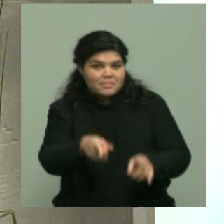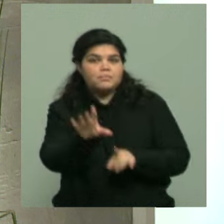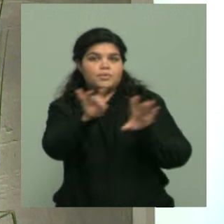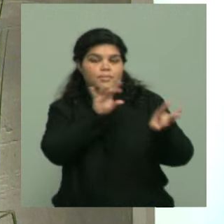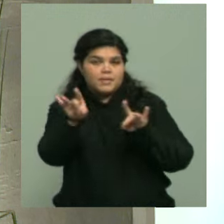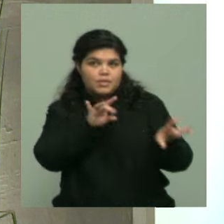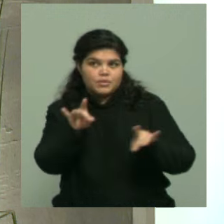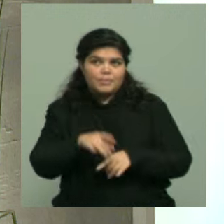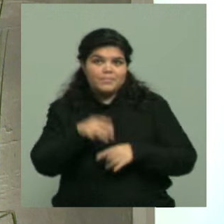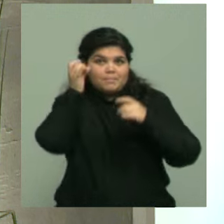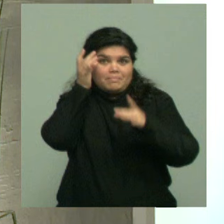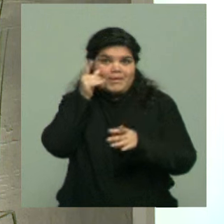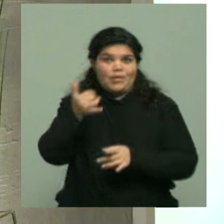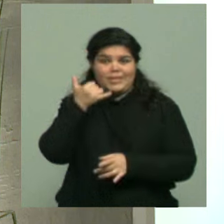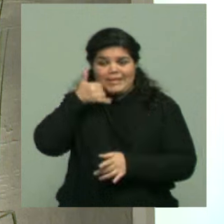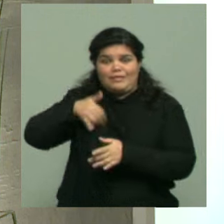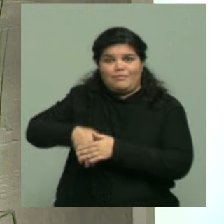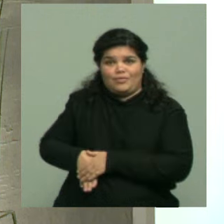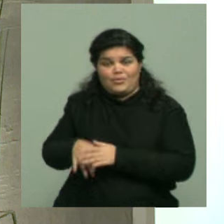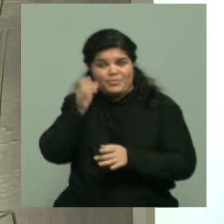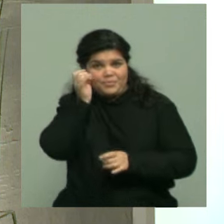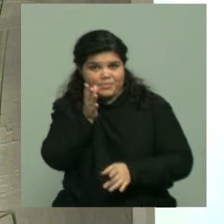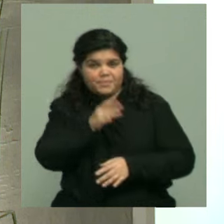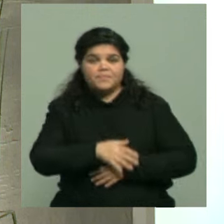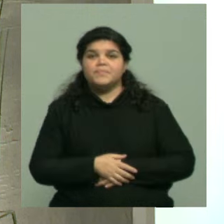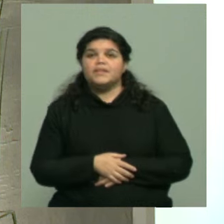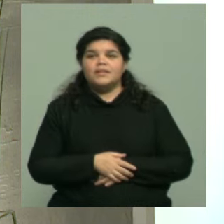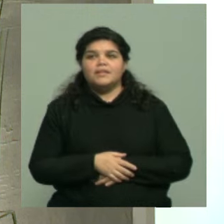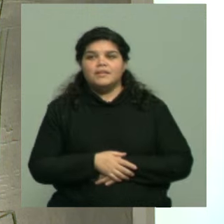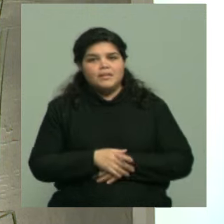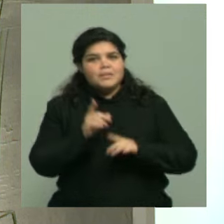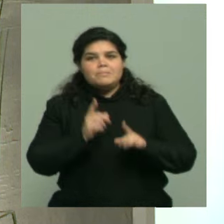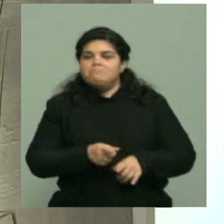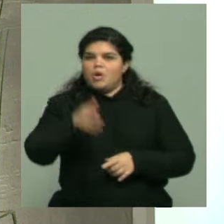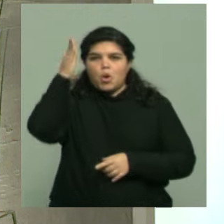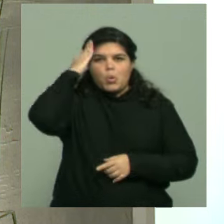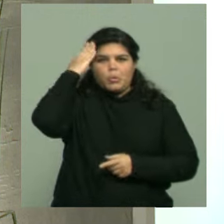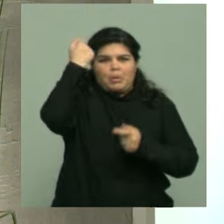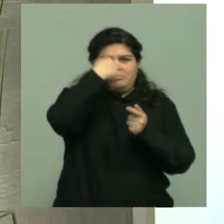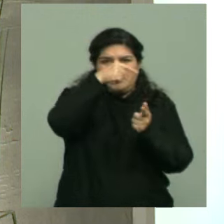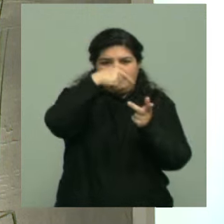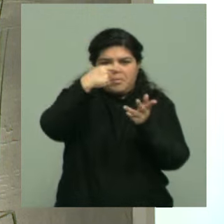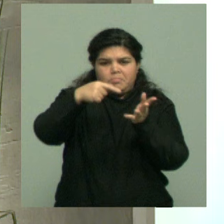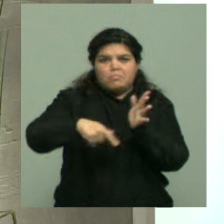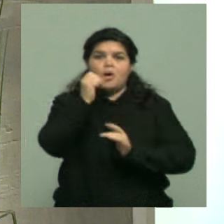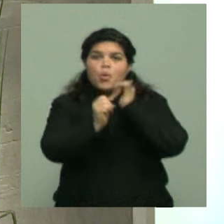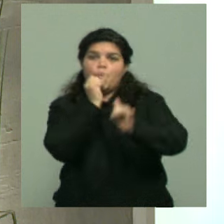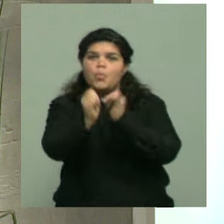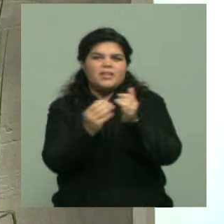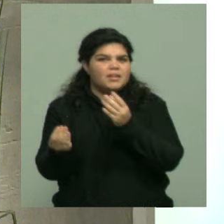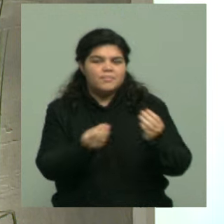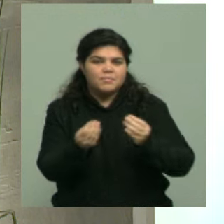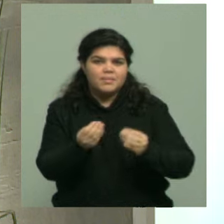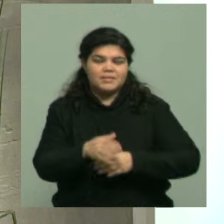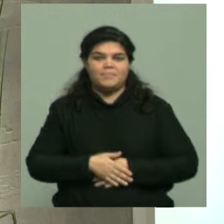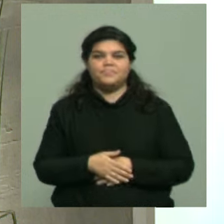hablando de, perdón que voy a dejar el teléfono acá, de los distintos eventos culturales, ¿no? La invitación en este caso es para, gracias